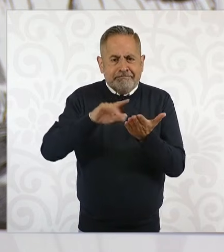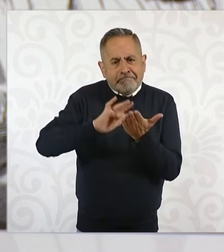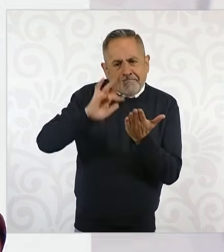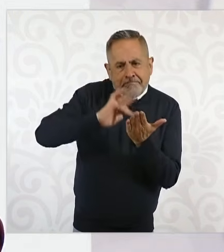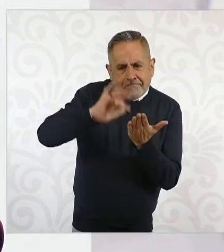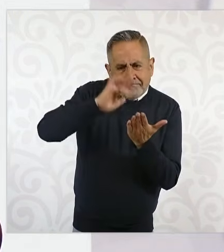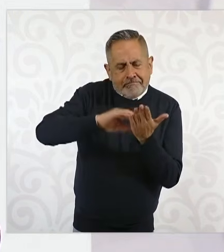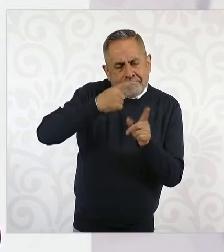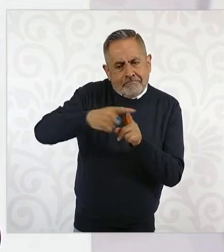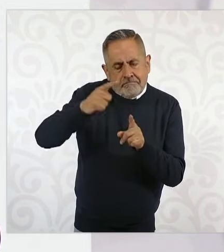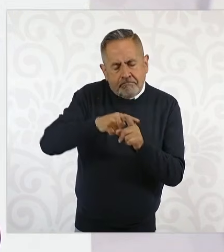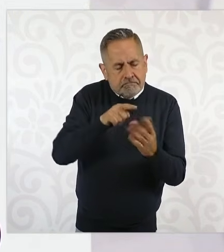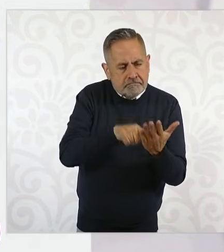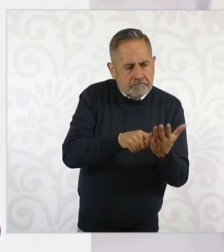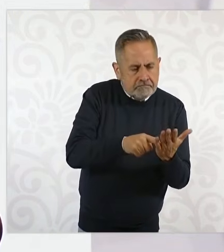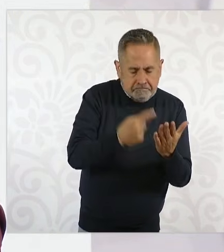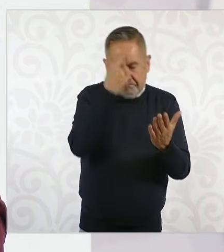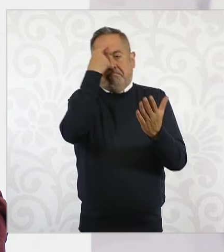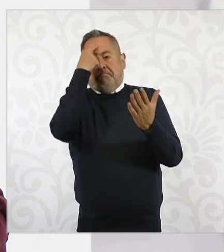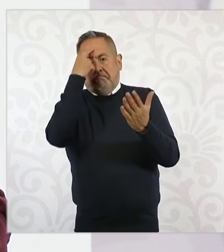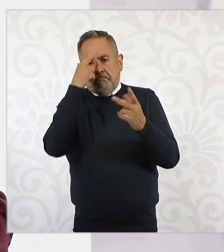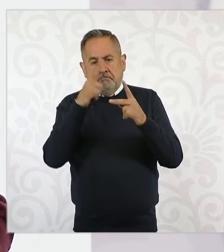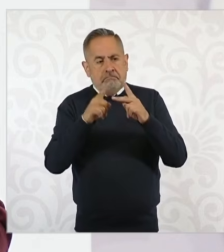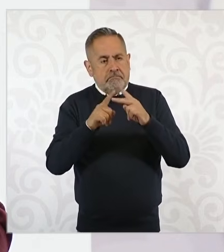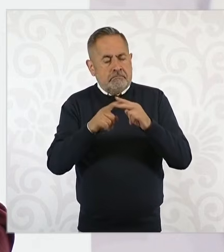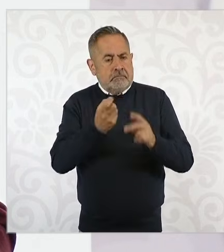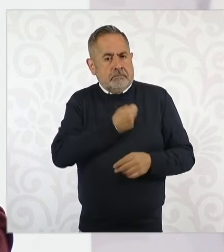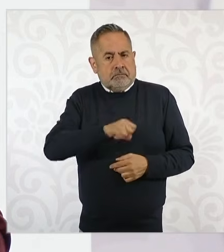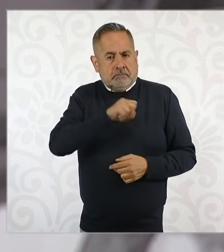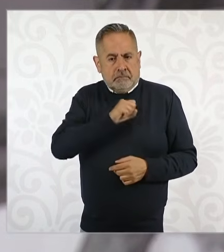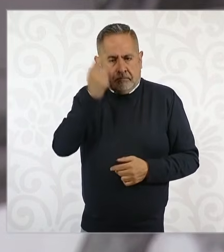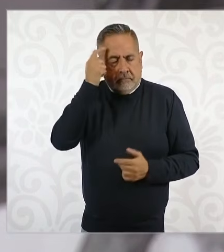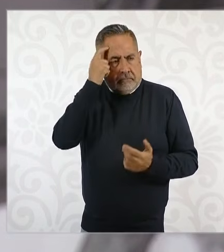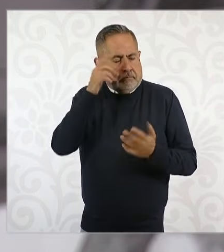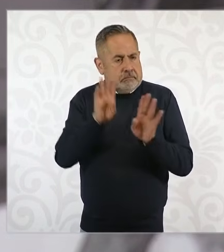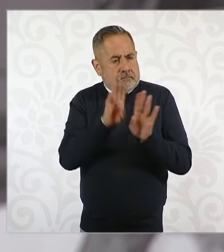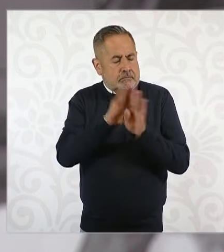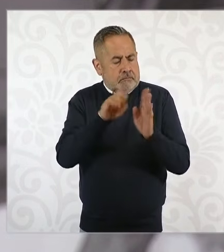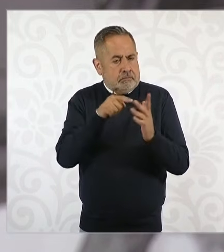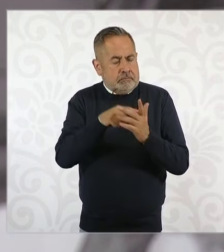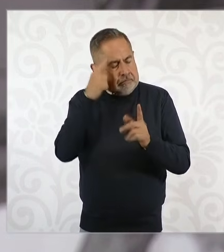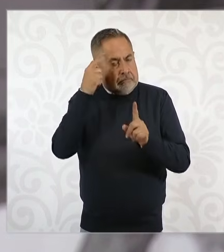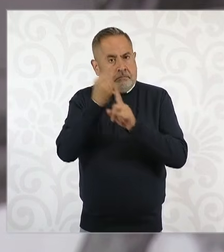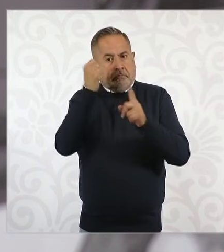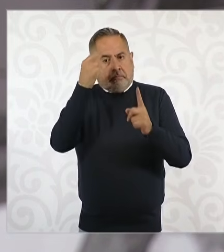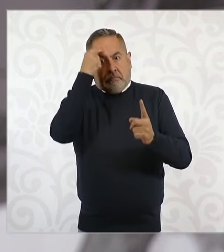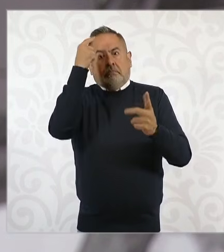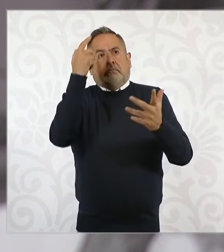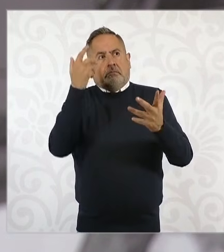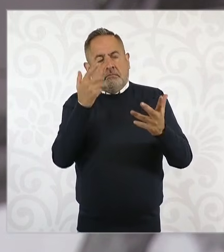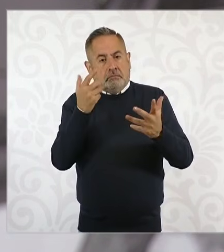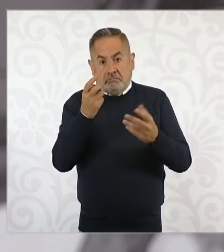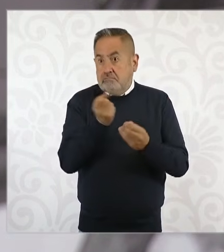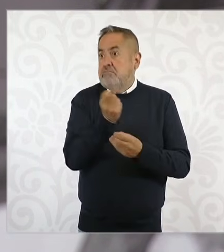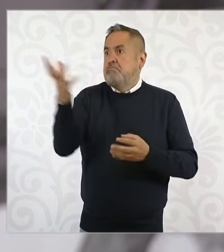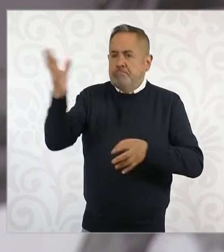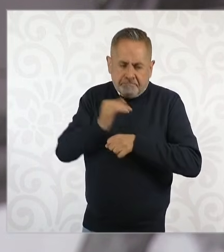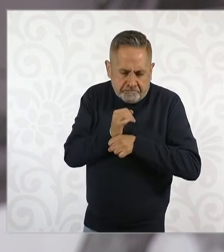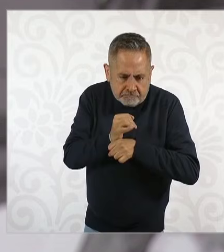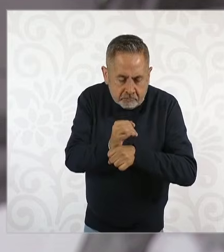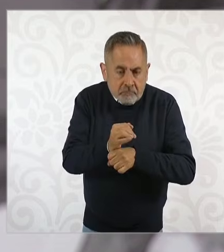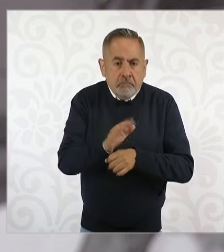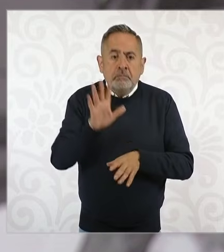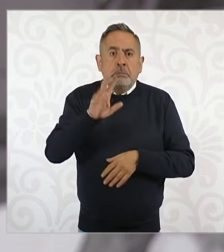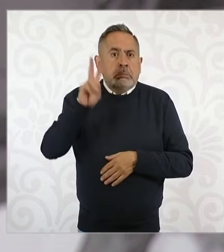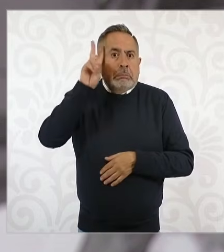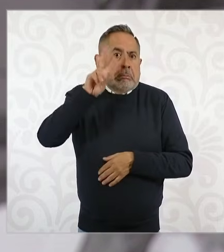en la salud mental de las niñas y los niños, muy importante. Muchísimos estudios hablan de la adicción que